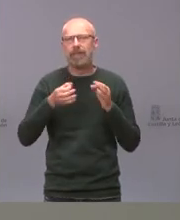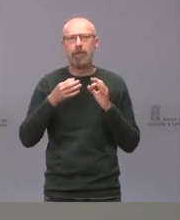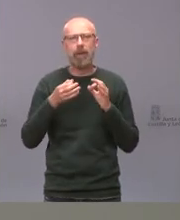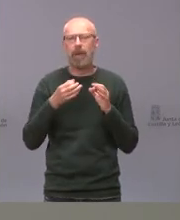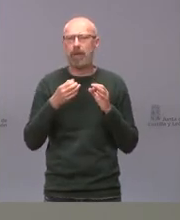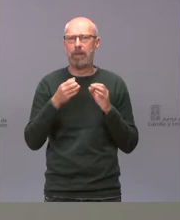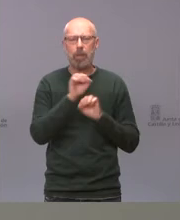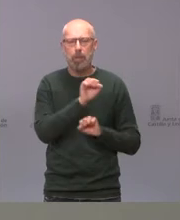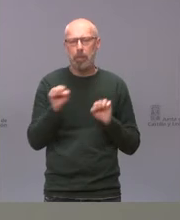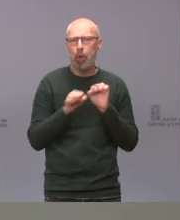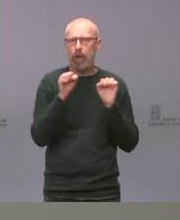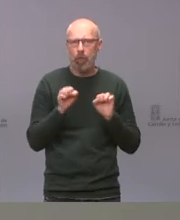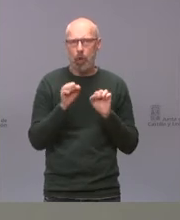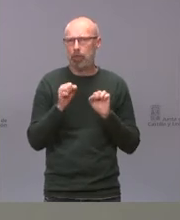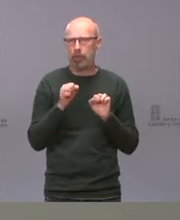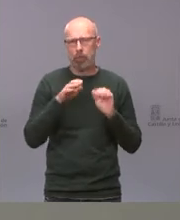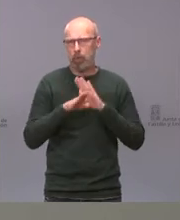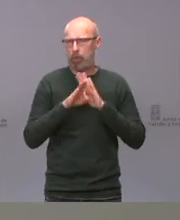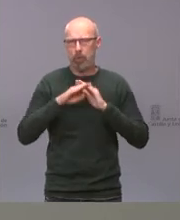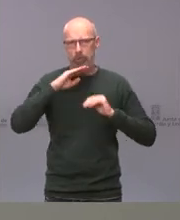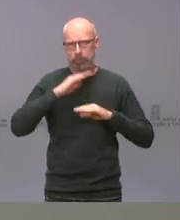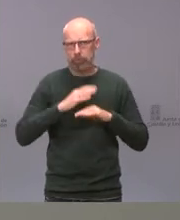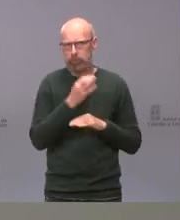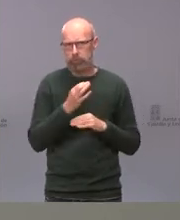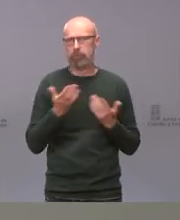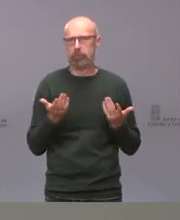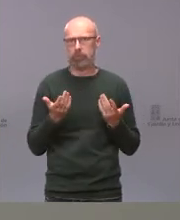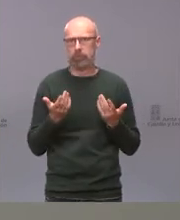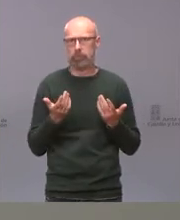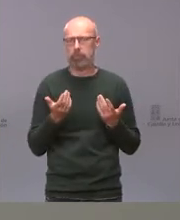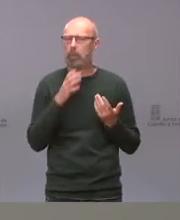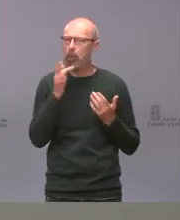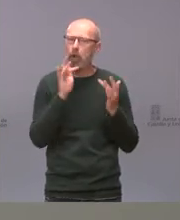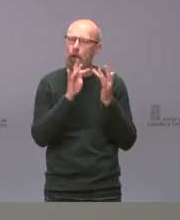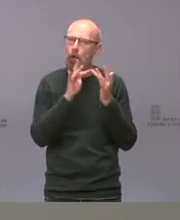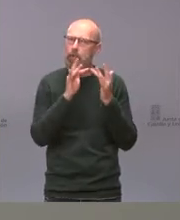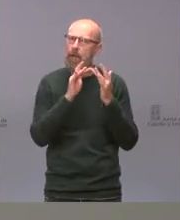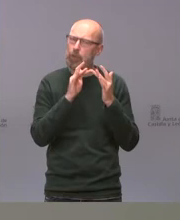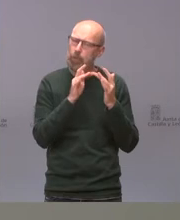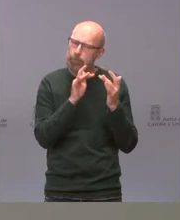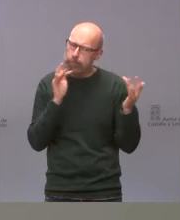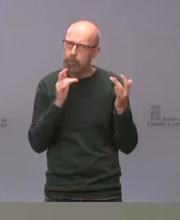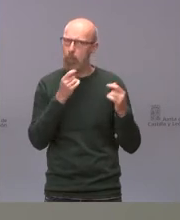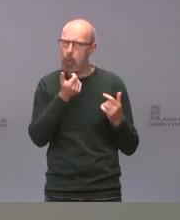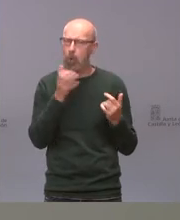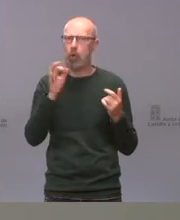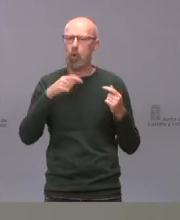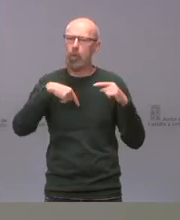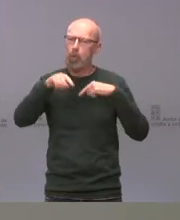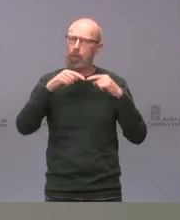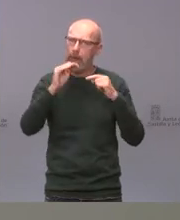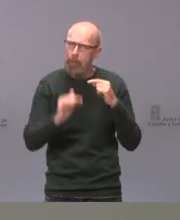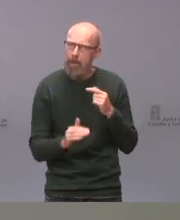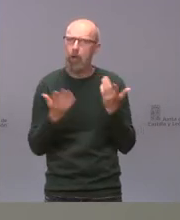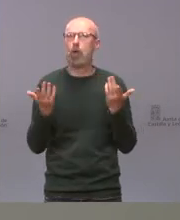de protección universal que tienen que ver mucho con las relaciones sociales y con la movilidad y sobre todo